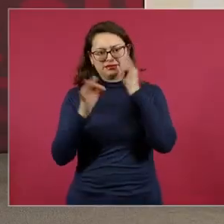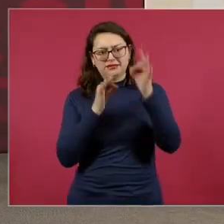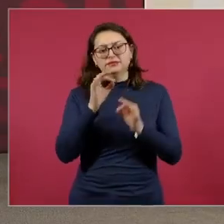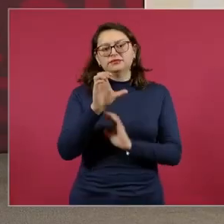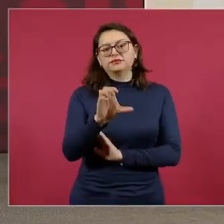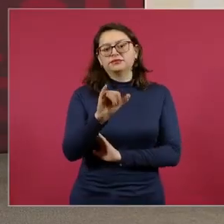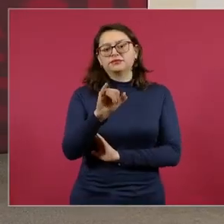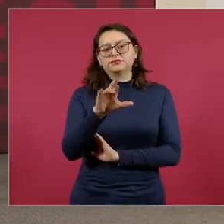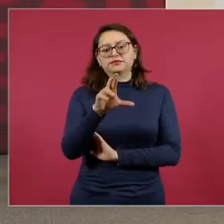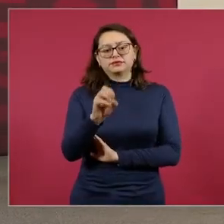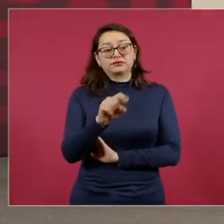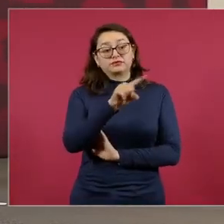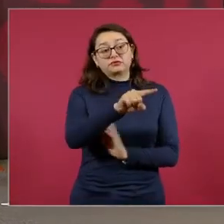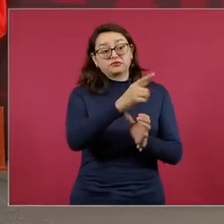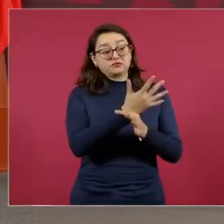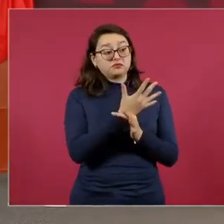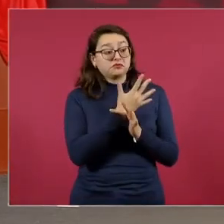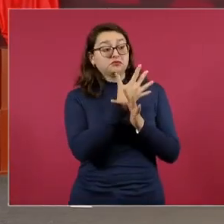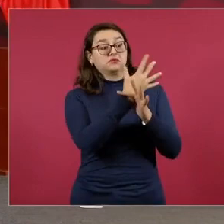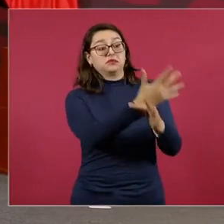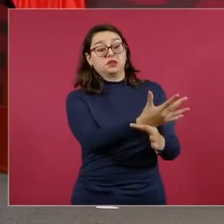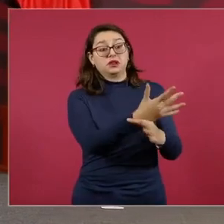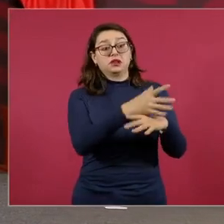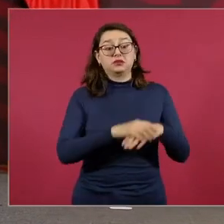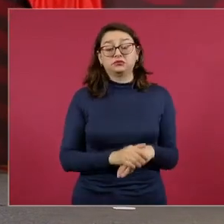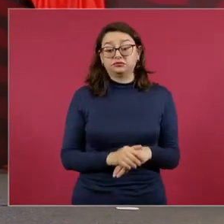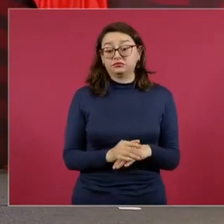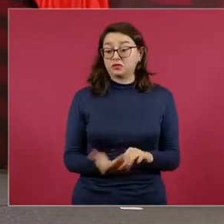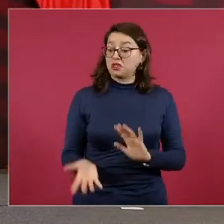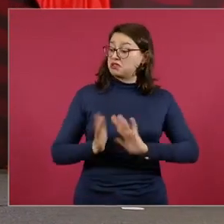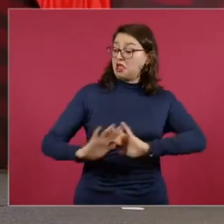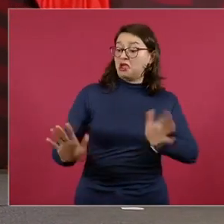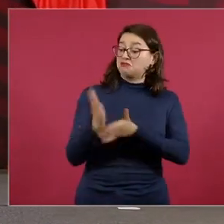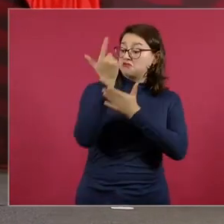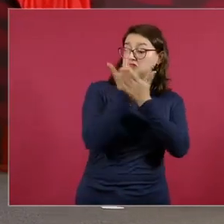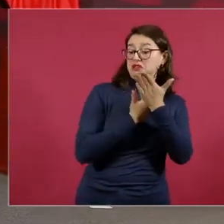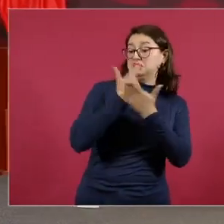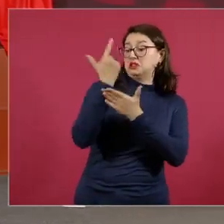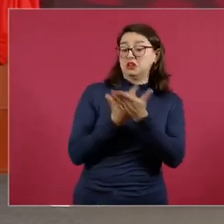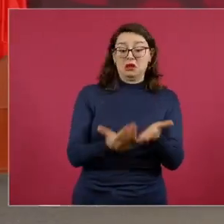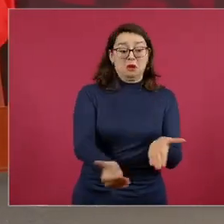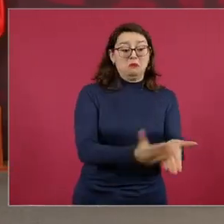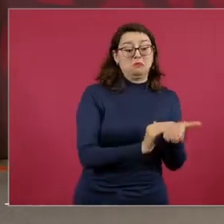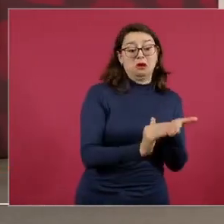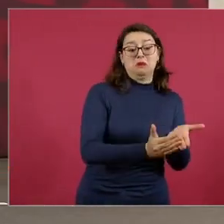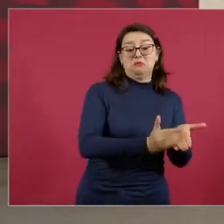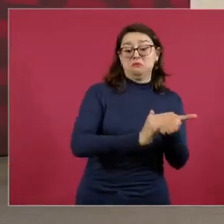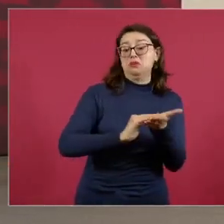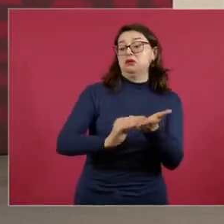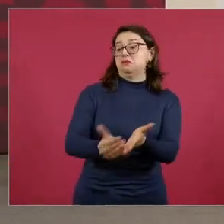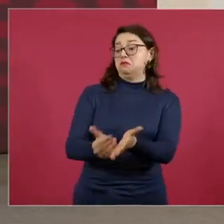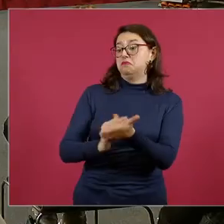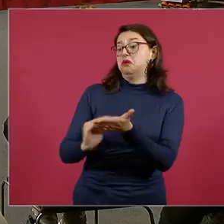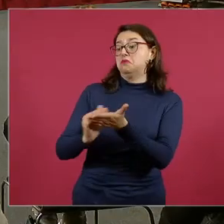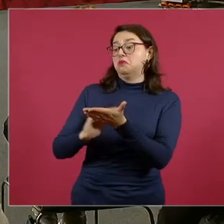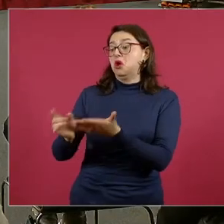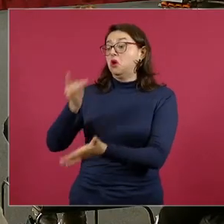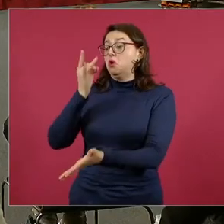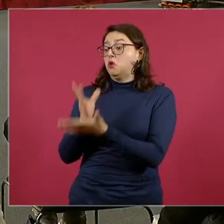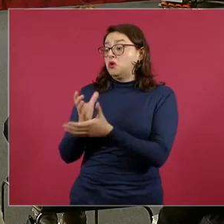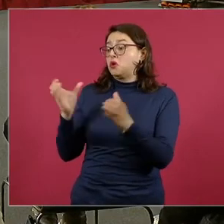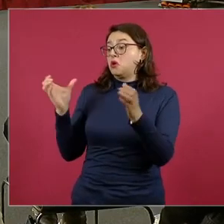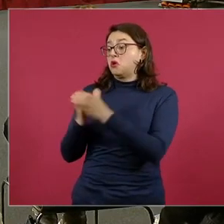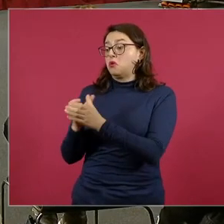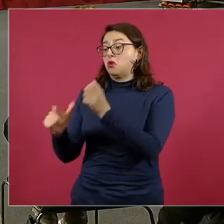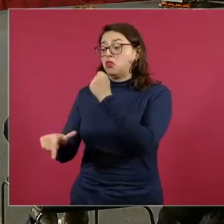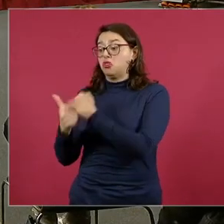De un plumazo, dice, quitaron a estos, a estos, a estos, a estos y dejaron a estos. Entonces, ¿cuál es